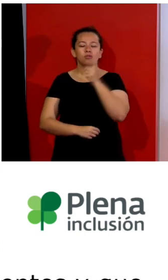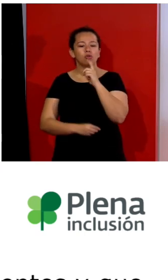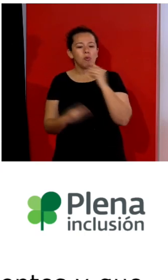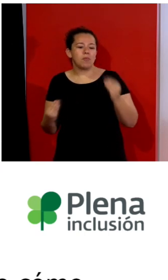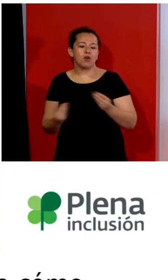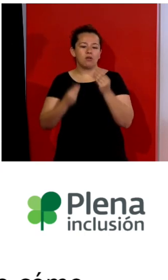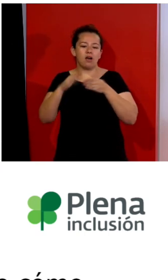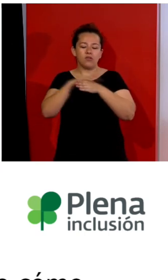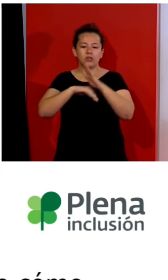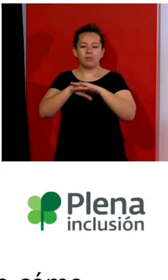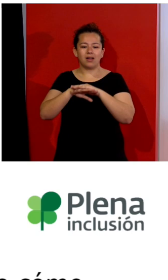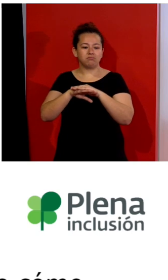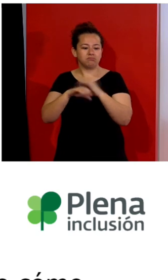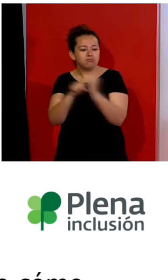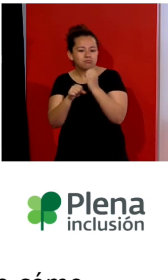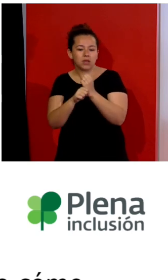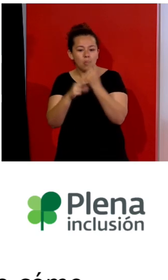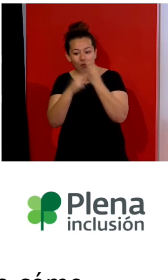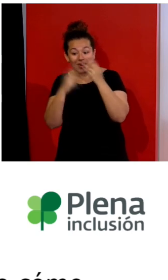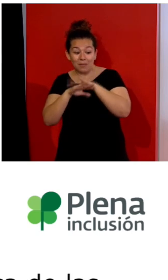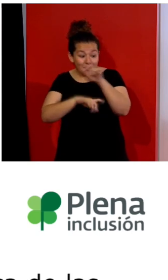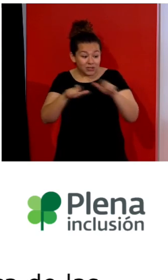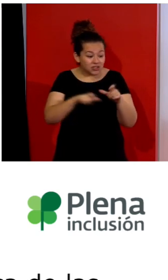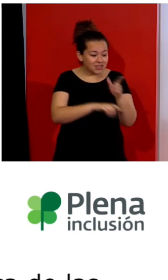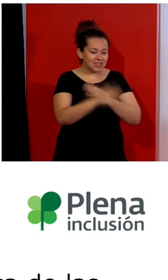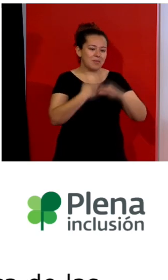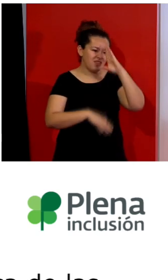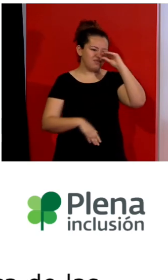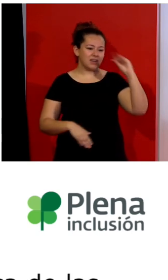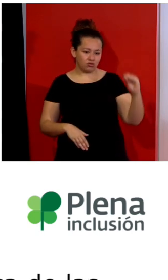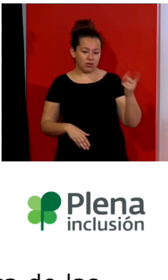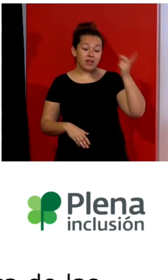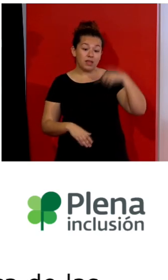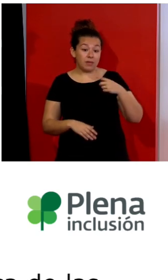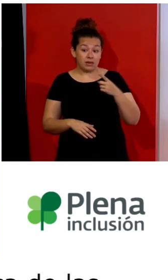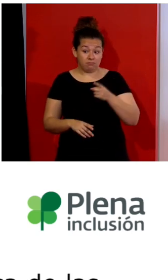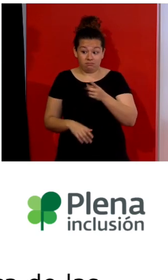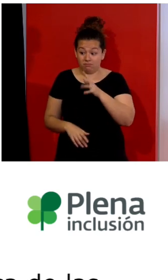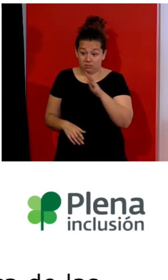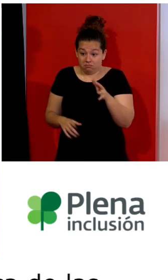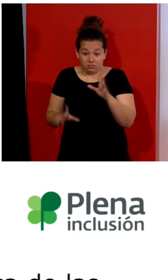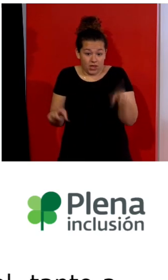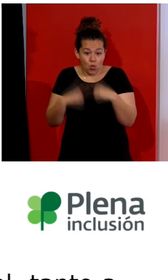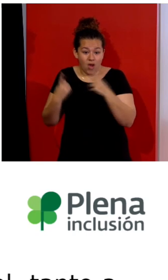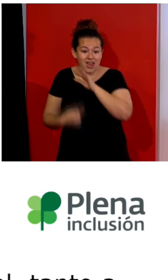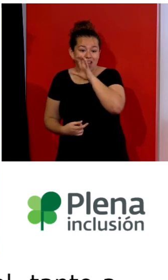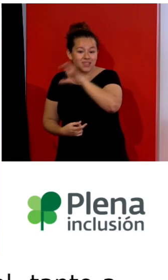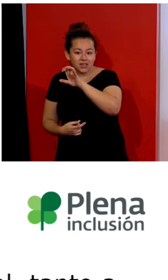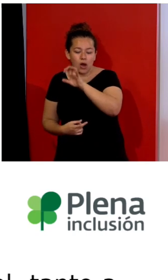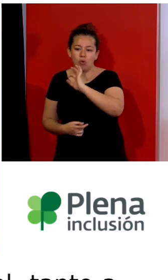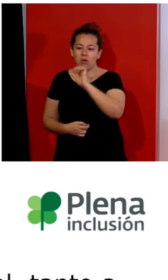la función pública de las personas con discapacidad intelectual, tanto a nivel estatal como autonómico y